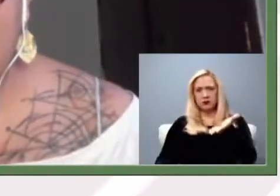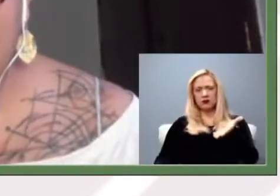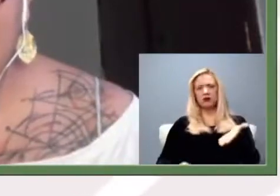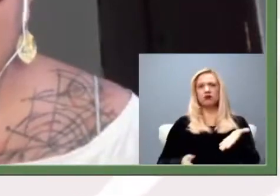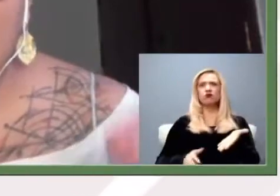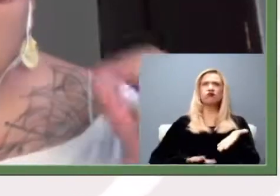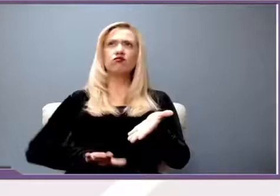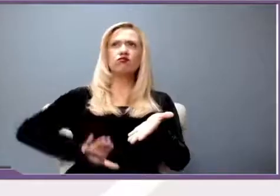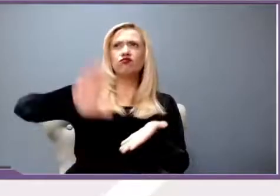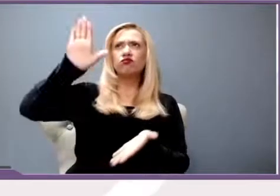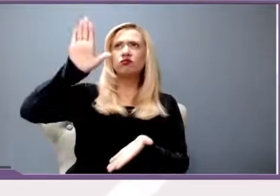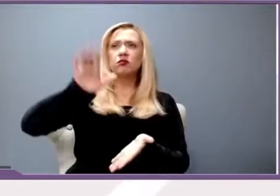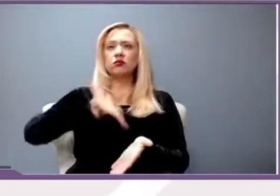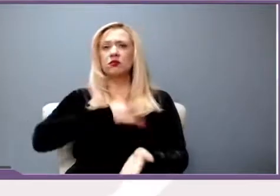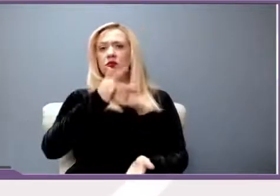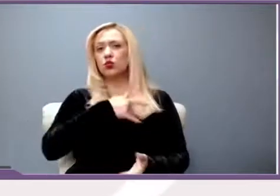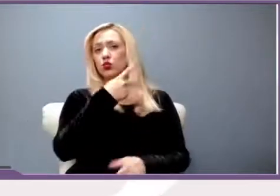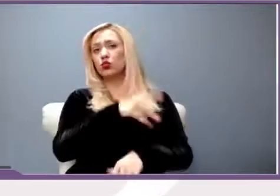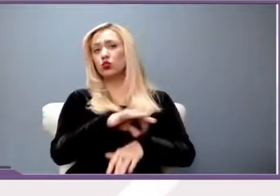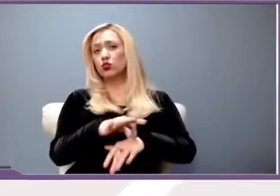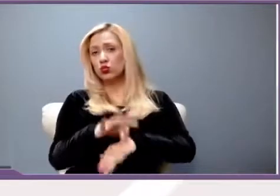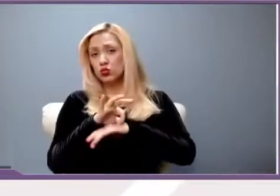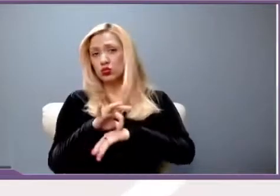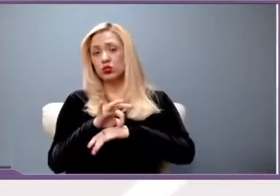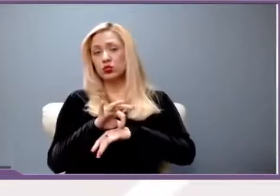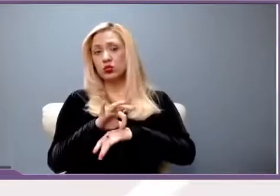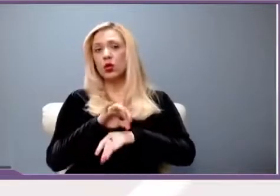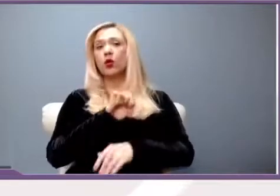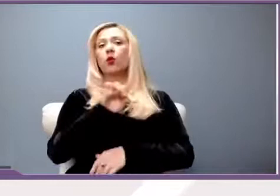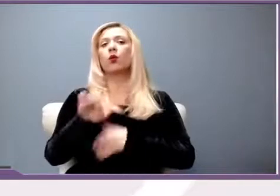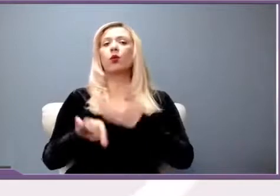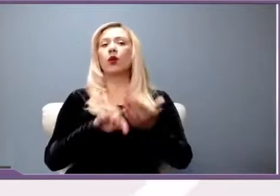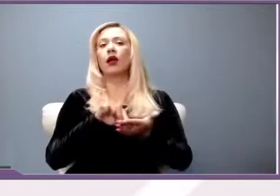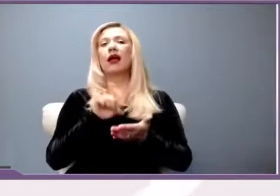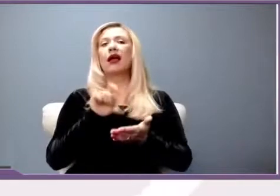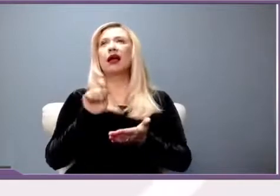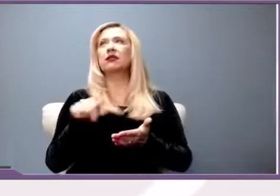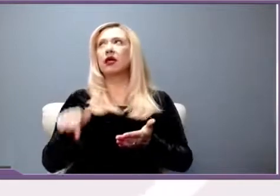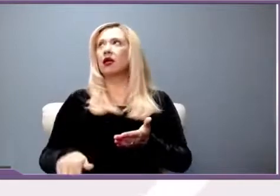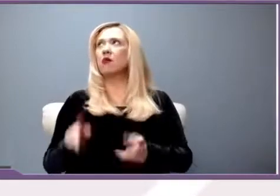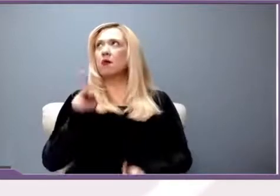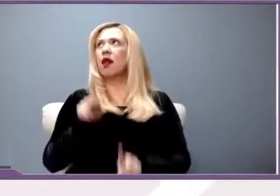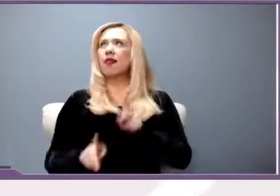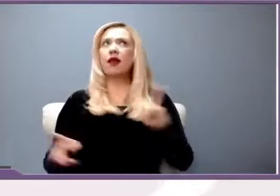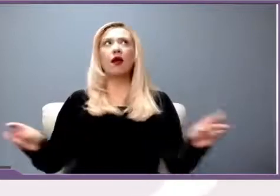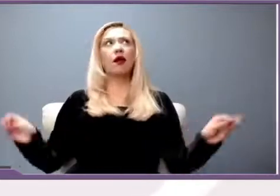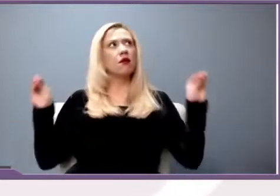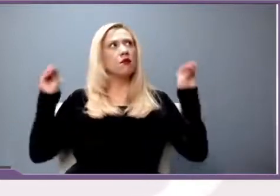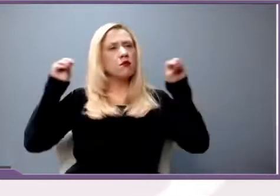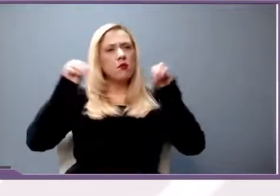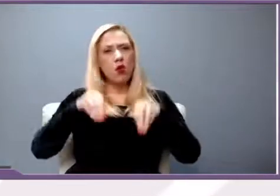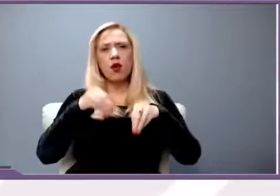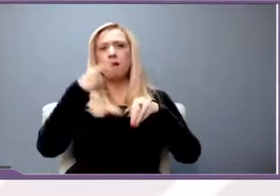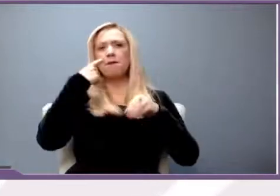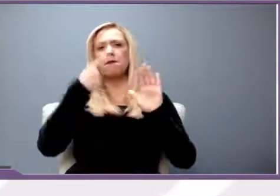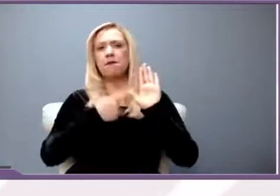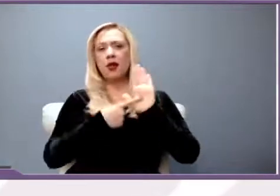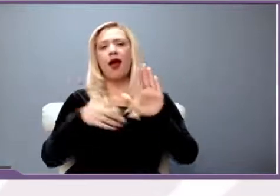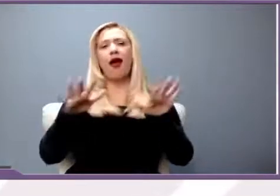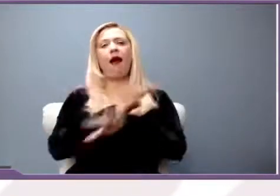de colocar en lugares estratégicos el tema, también me parece que es parte de ese cambio